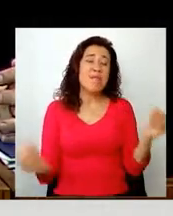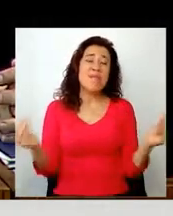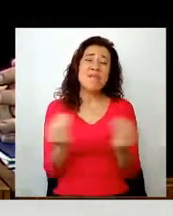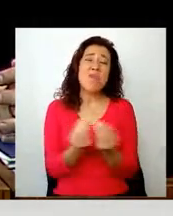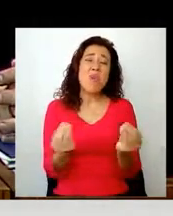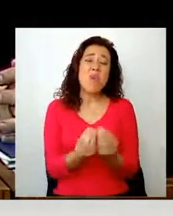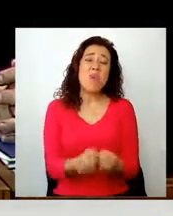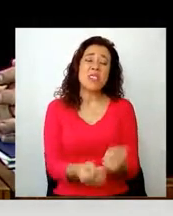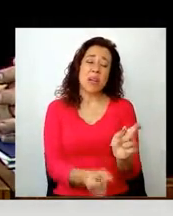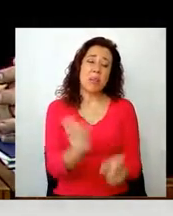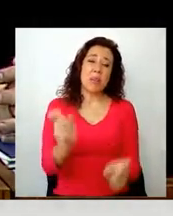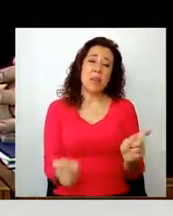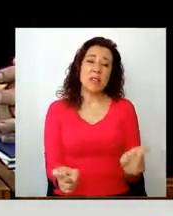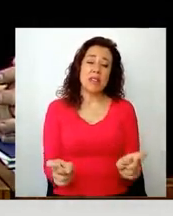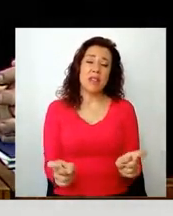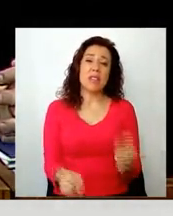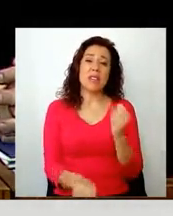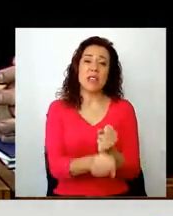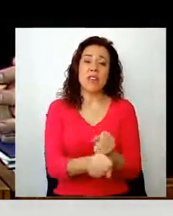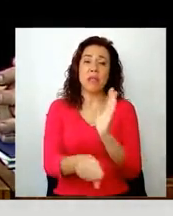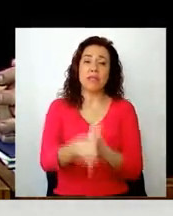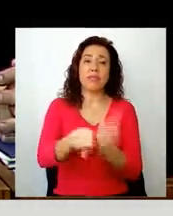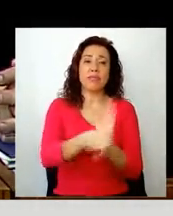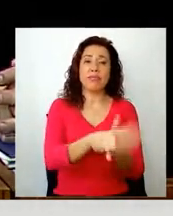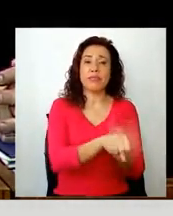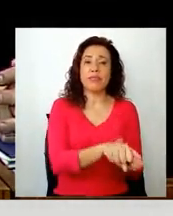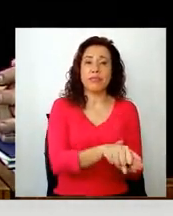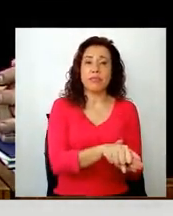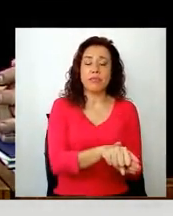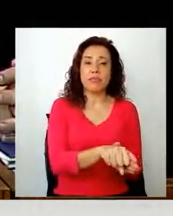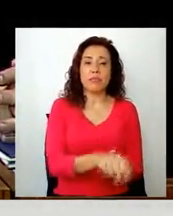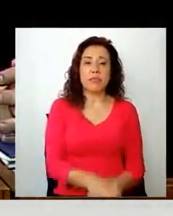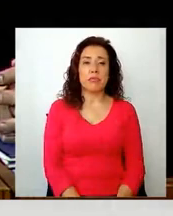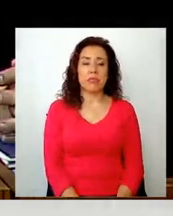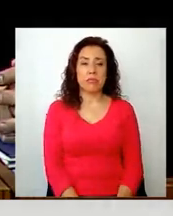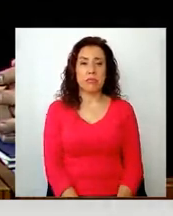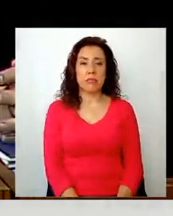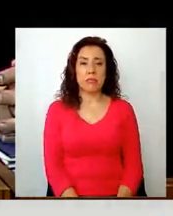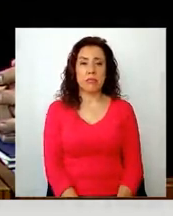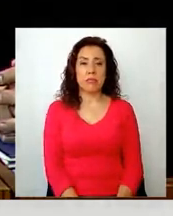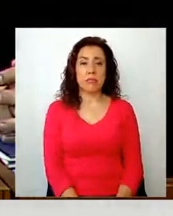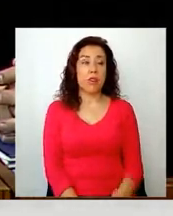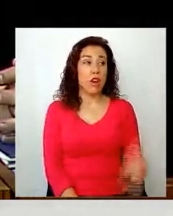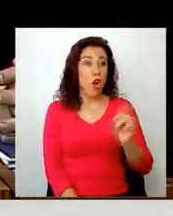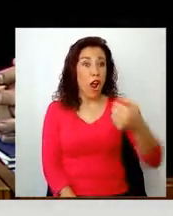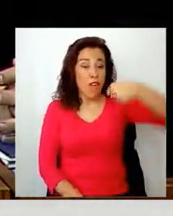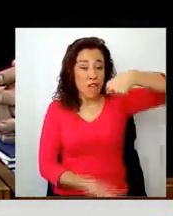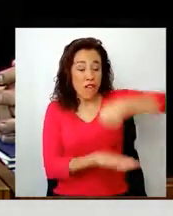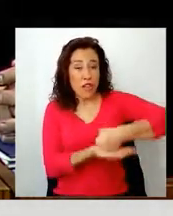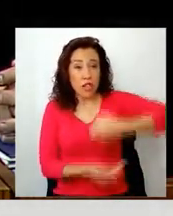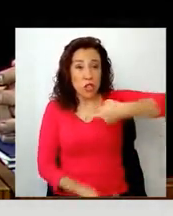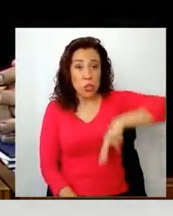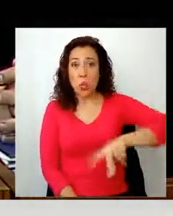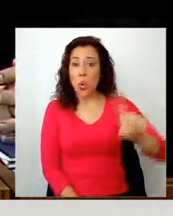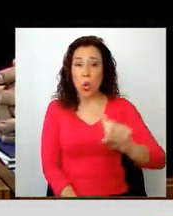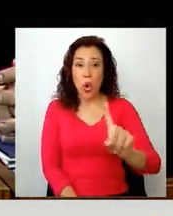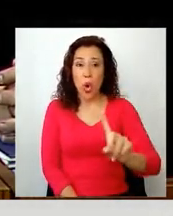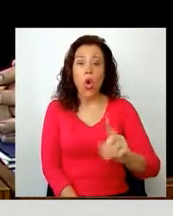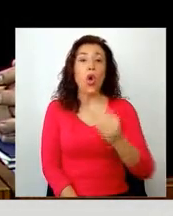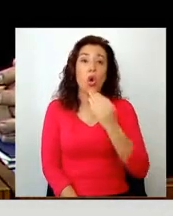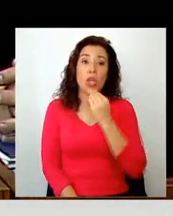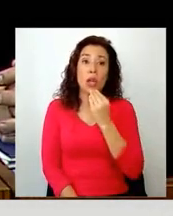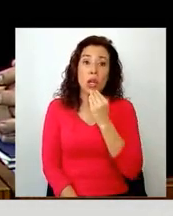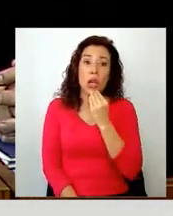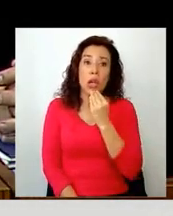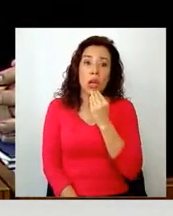sin trabajo y no particularmente en el extremo sur de nuestro país sino que también era